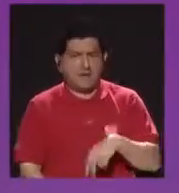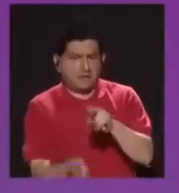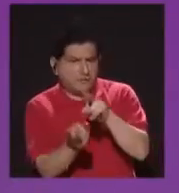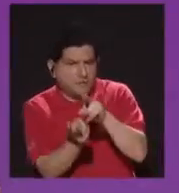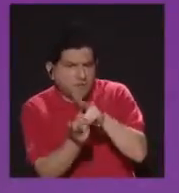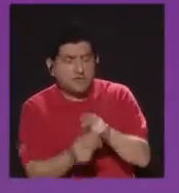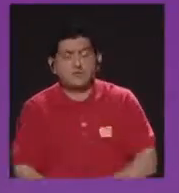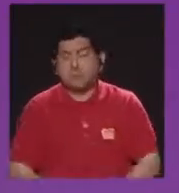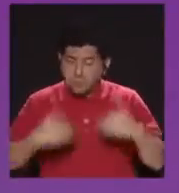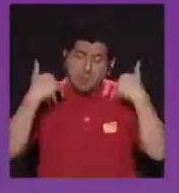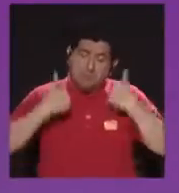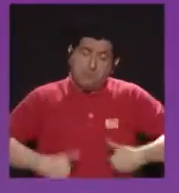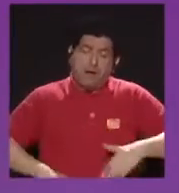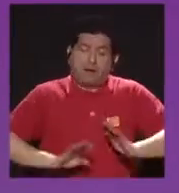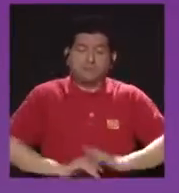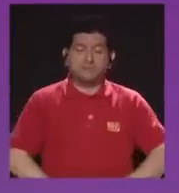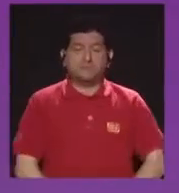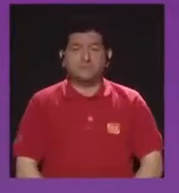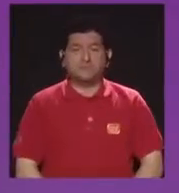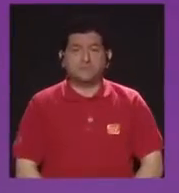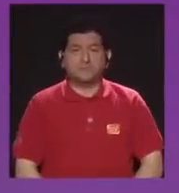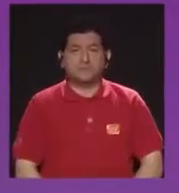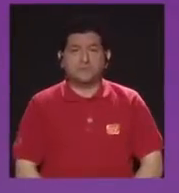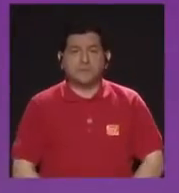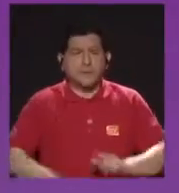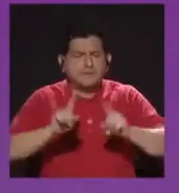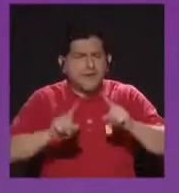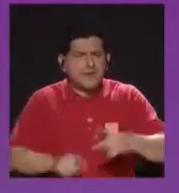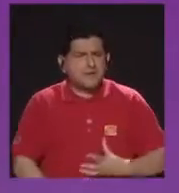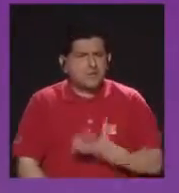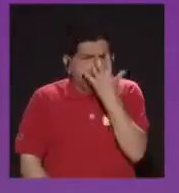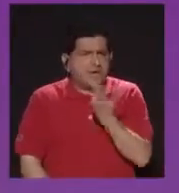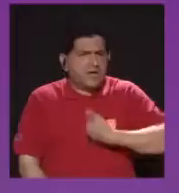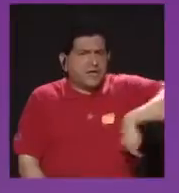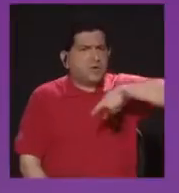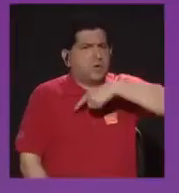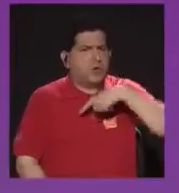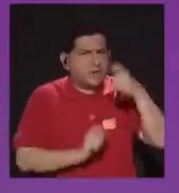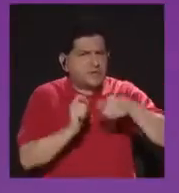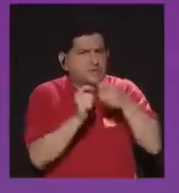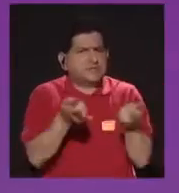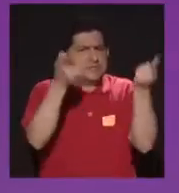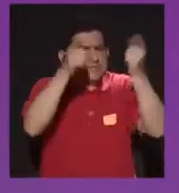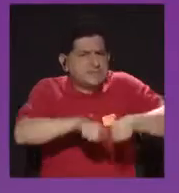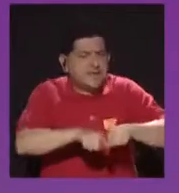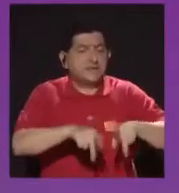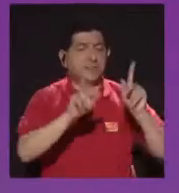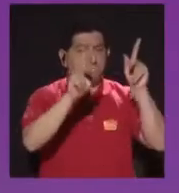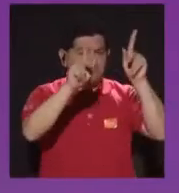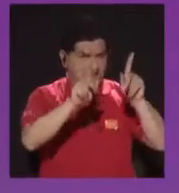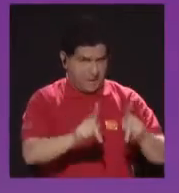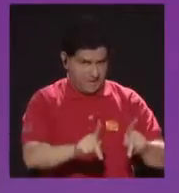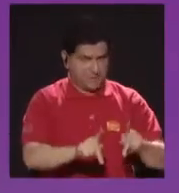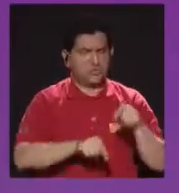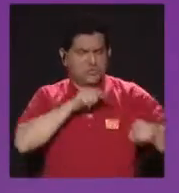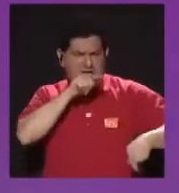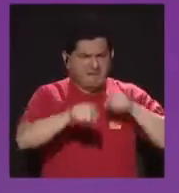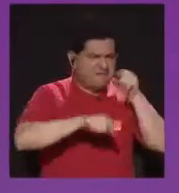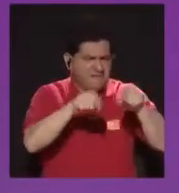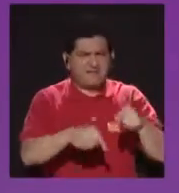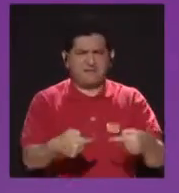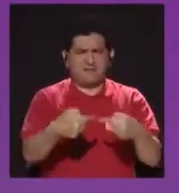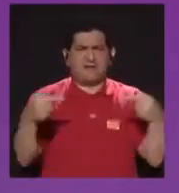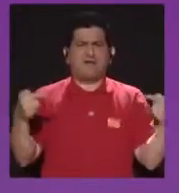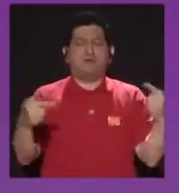es humano tener sexo verdad lo que nos molestó en este caso concreto es que había una persona criticando no son